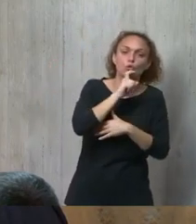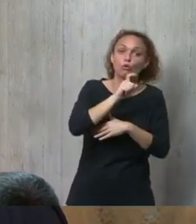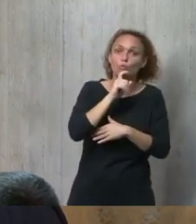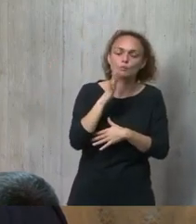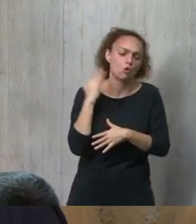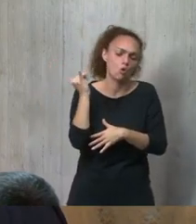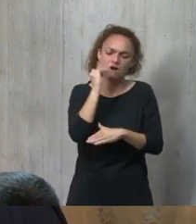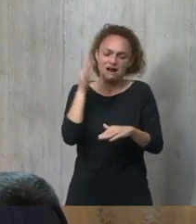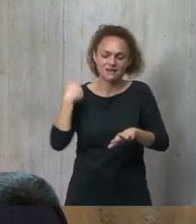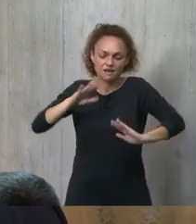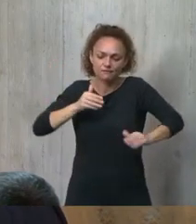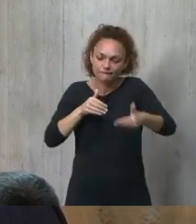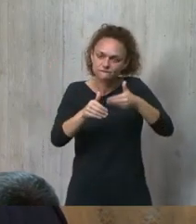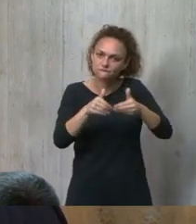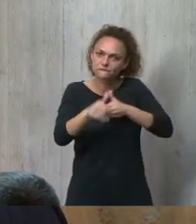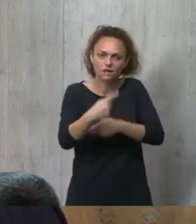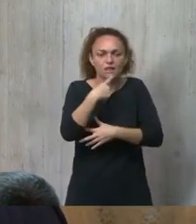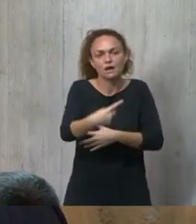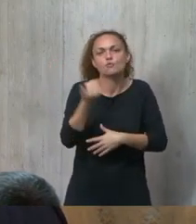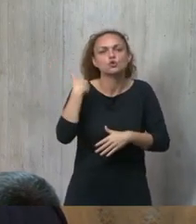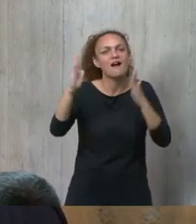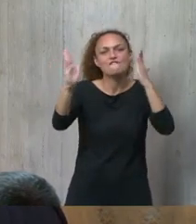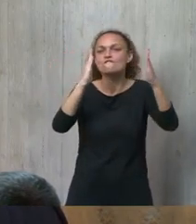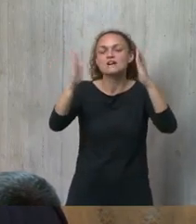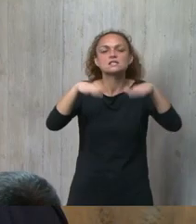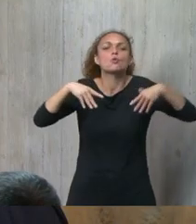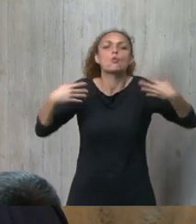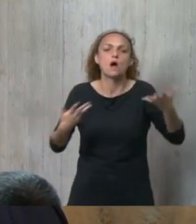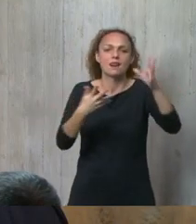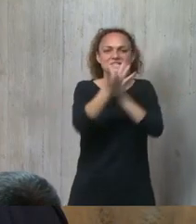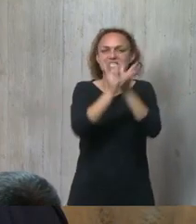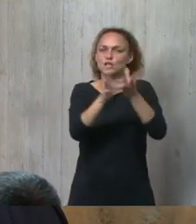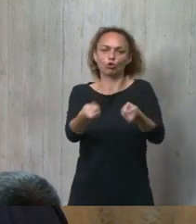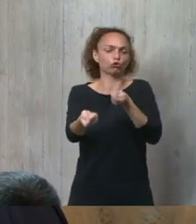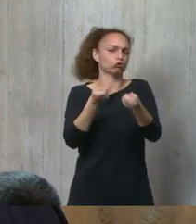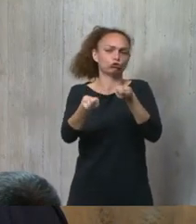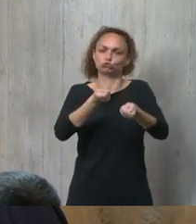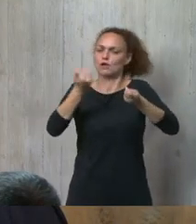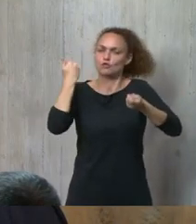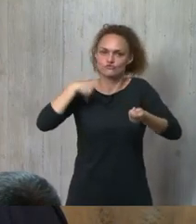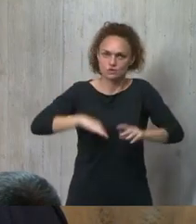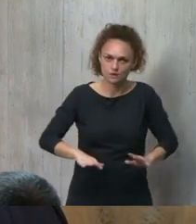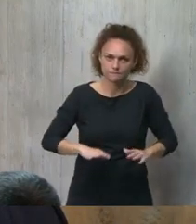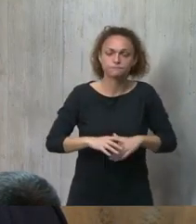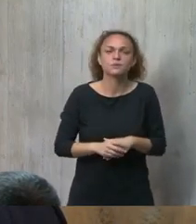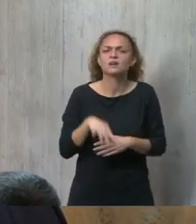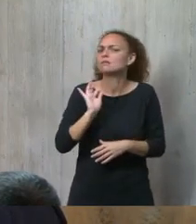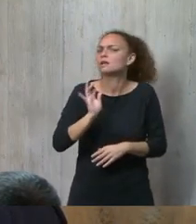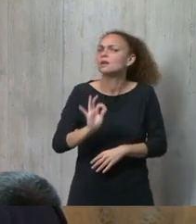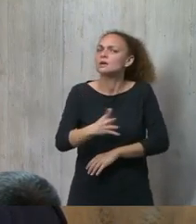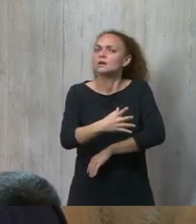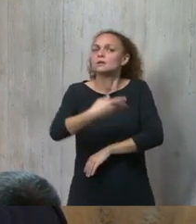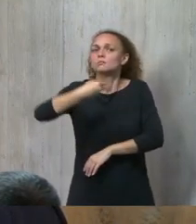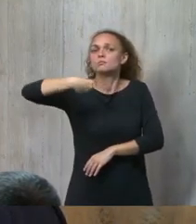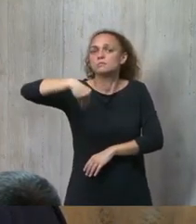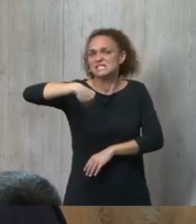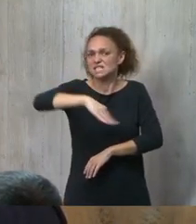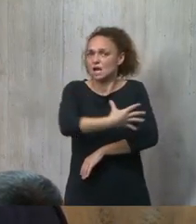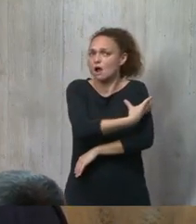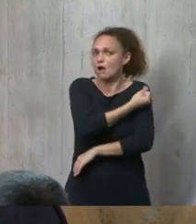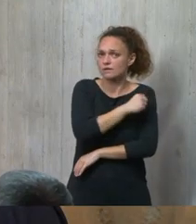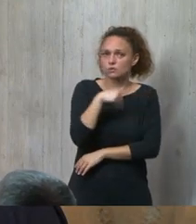acercarnos a lo que podría ser la fase de control del incendio. Es cierto, como ha dicho el presidente del Cabildo, que es un incendio en una zona